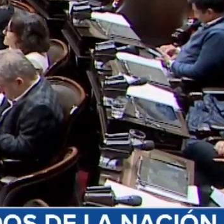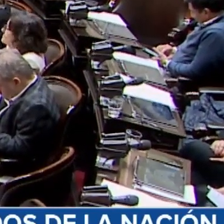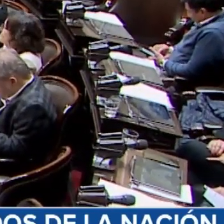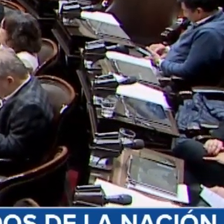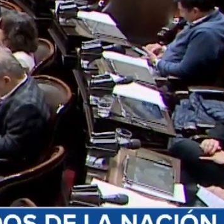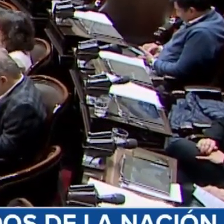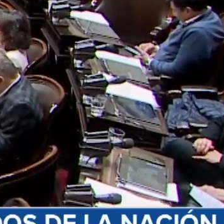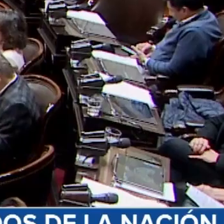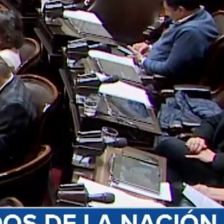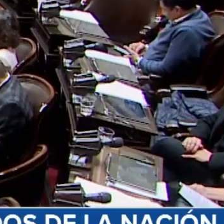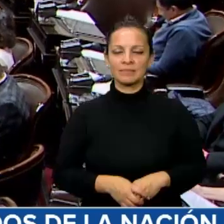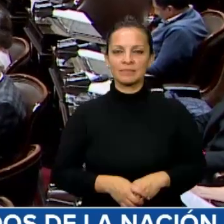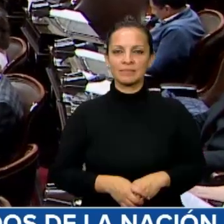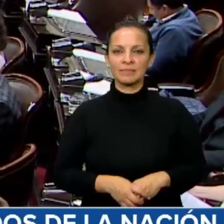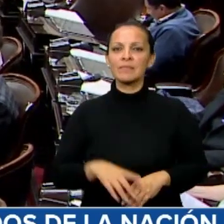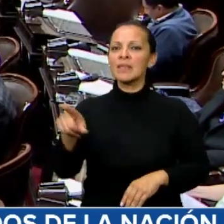Diputado Gioja, diputado Ritondo.